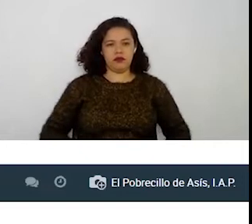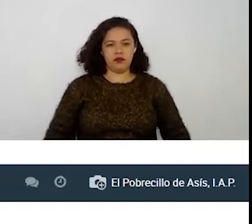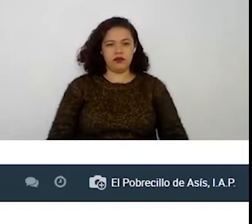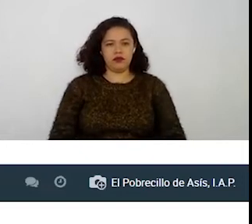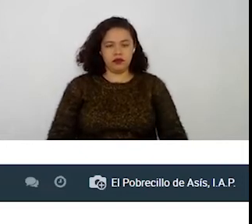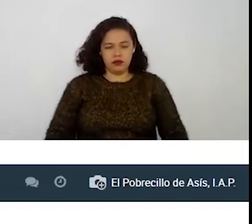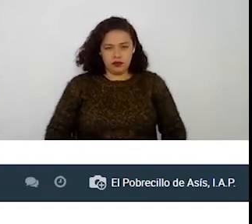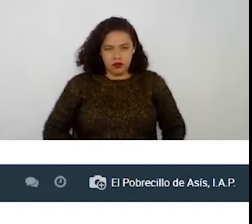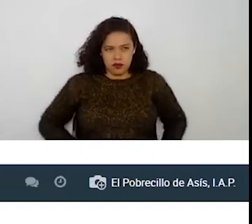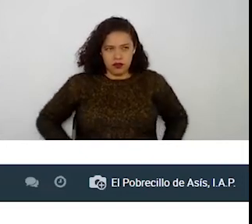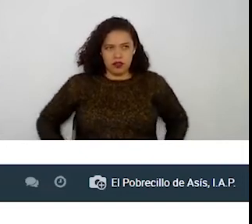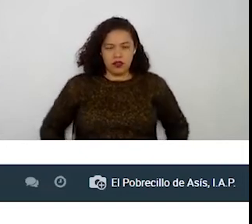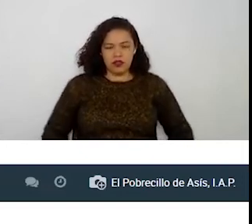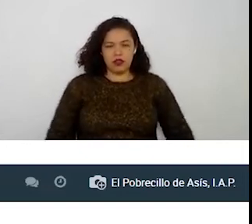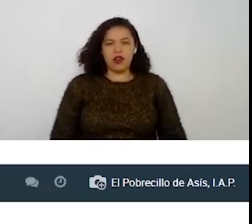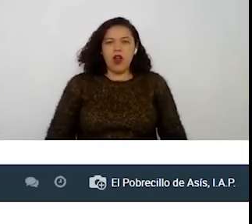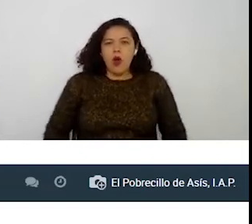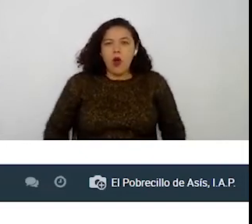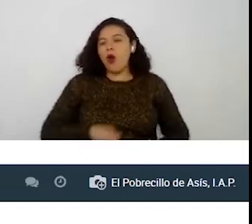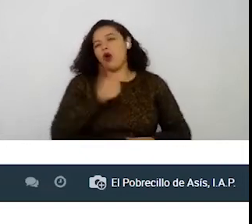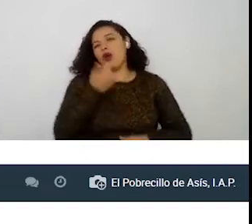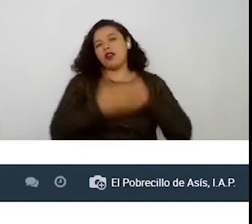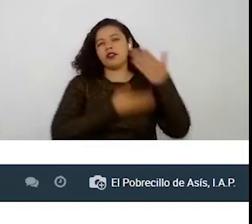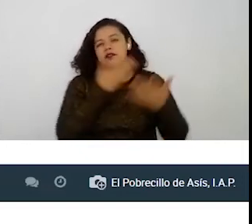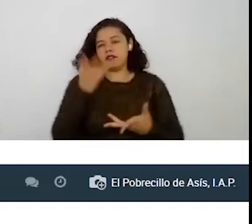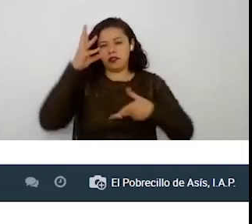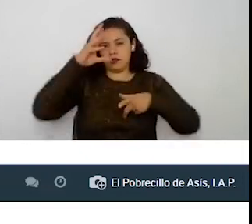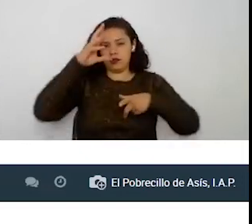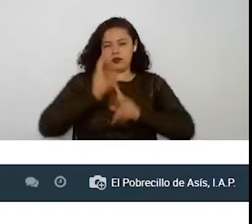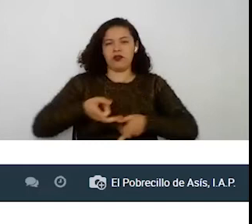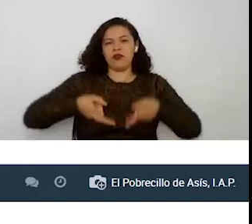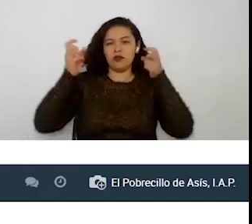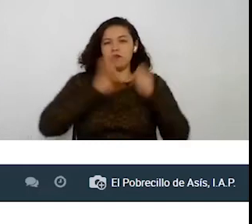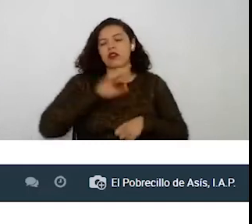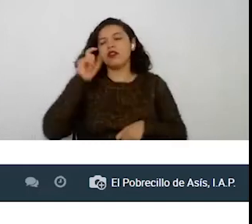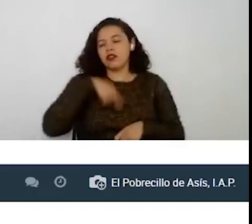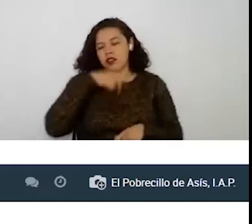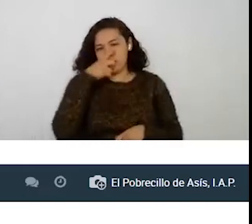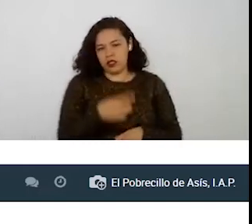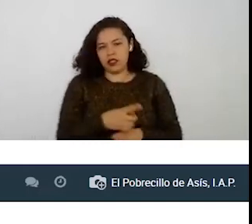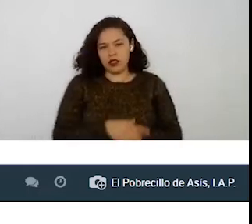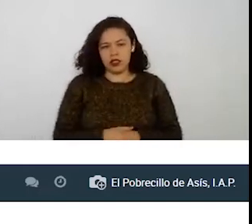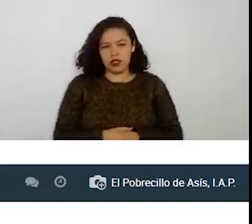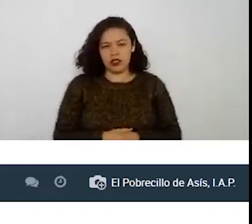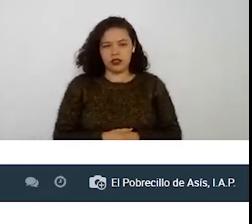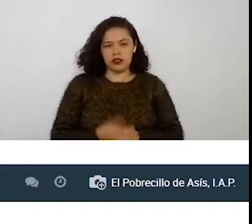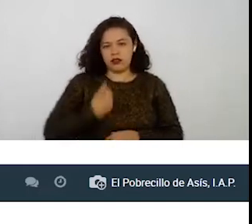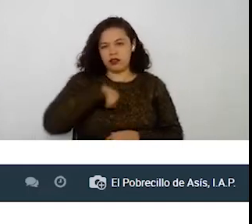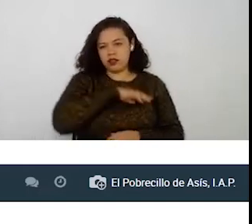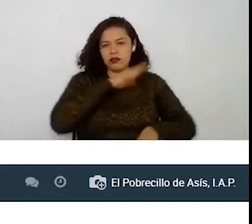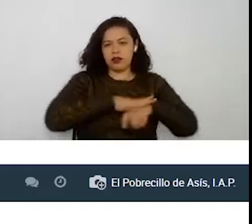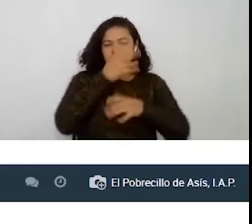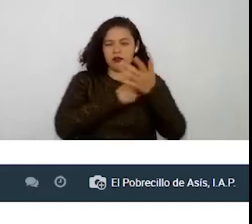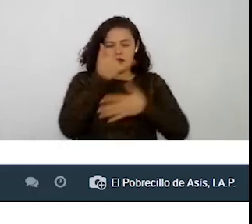Y si queremos cargar otro servicio Pues igual lo que les había comentado no podemos crear más proyectos